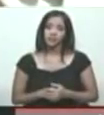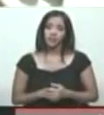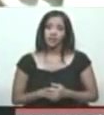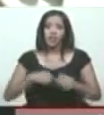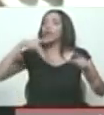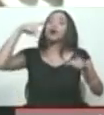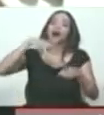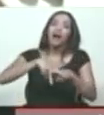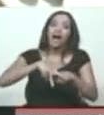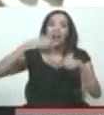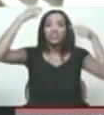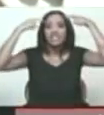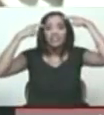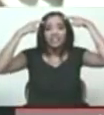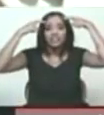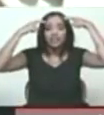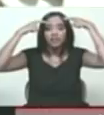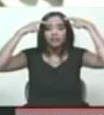¿Perjudican a los chavistas?